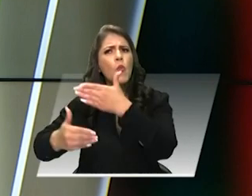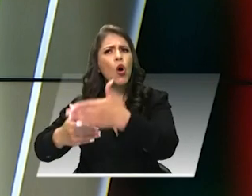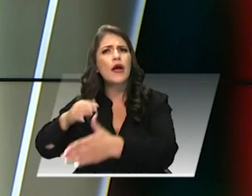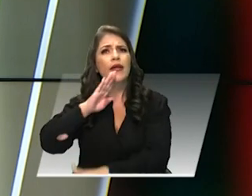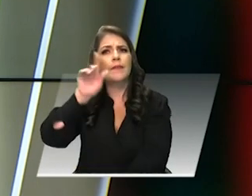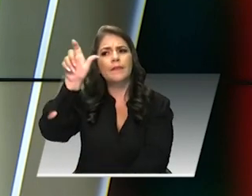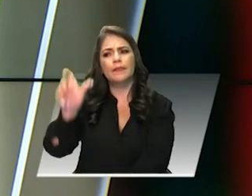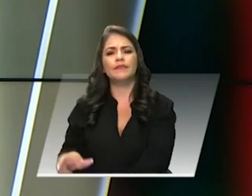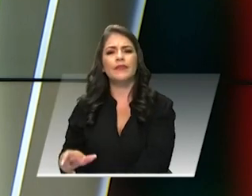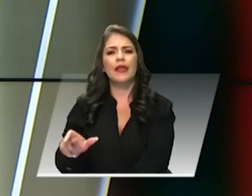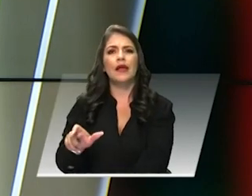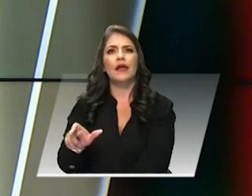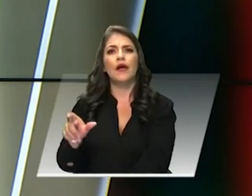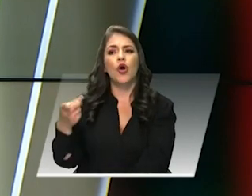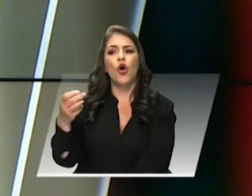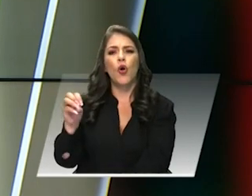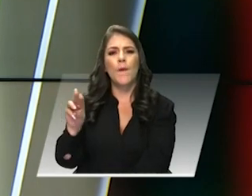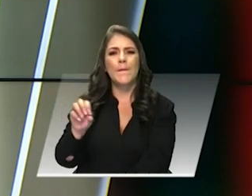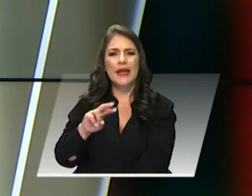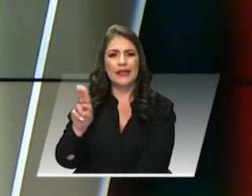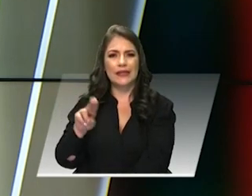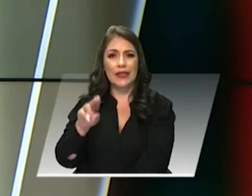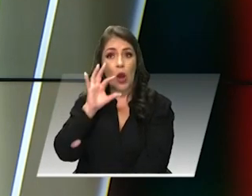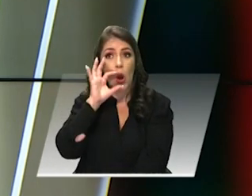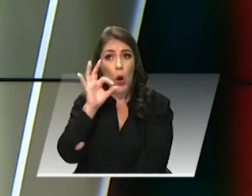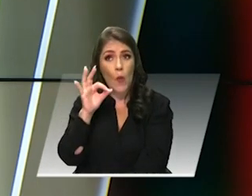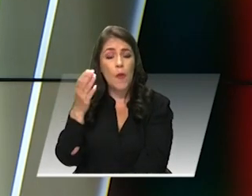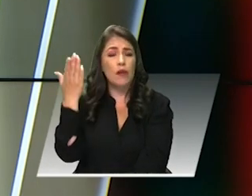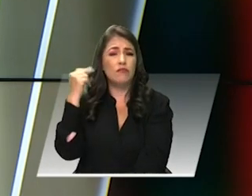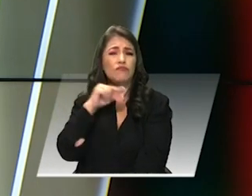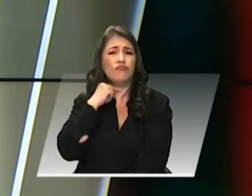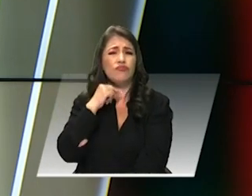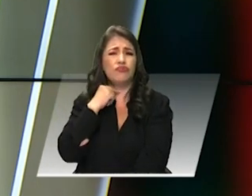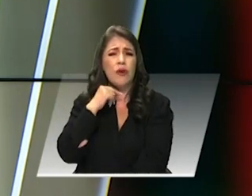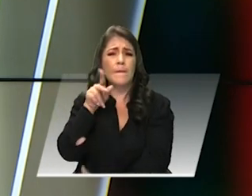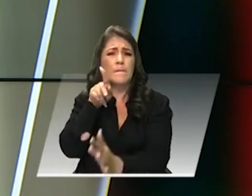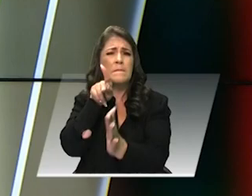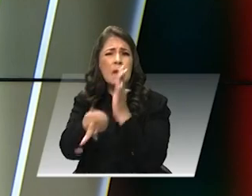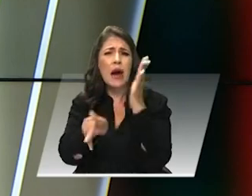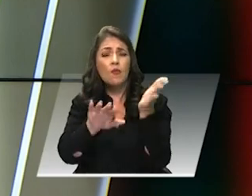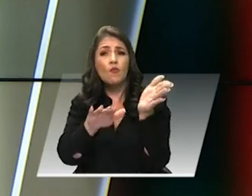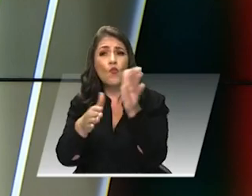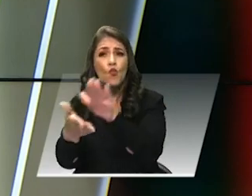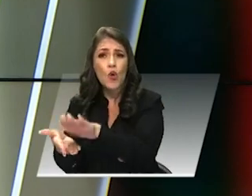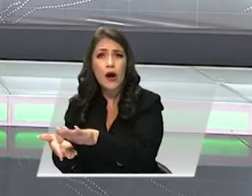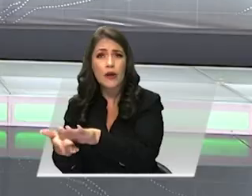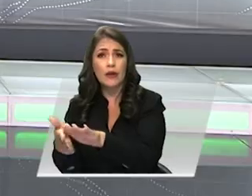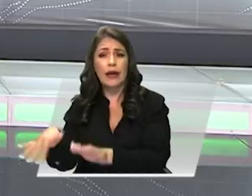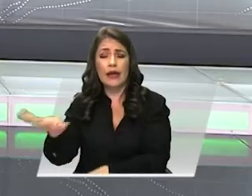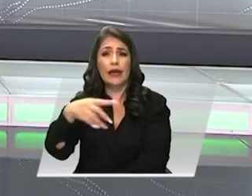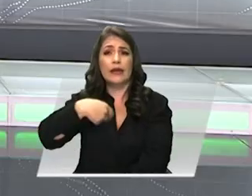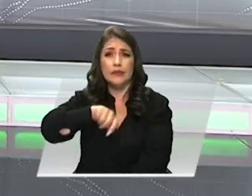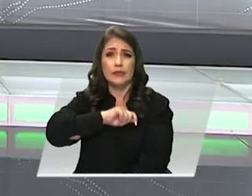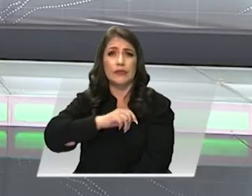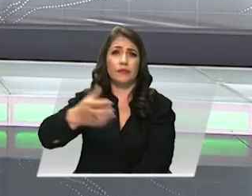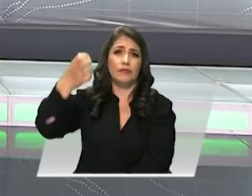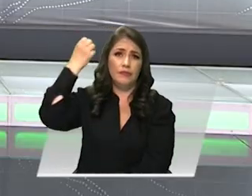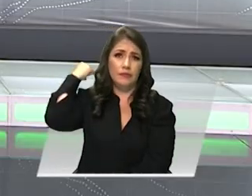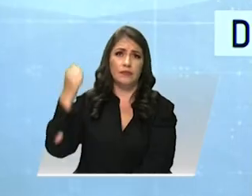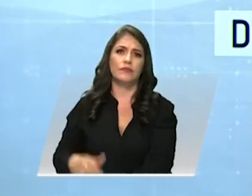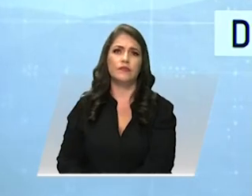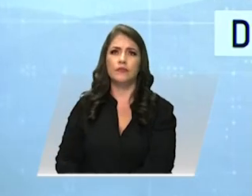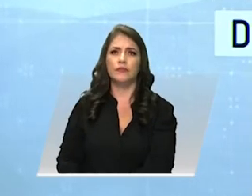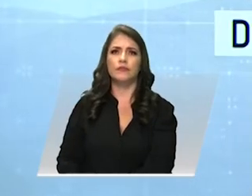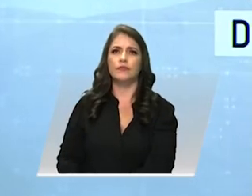del beato Jesús Aníbal Gómez, mártir claretiano, asesinado durante la Guerra Civil Española. Nos conectamos entonces